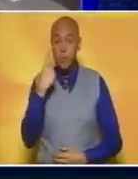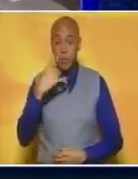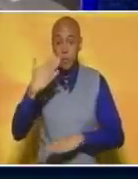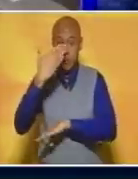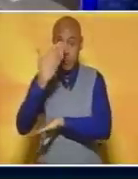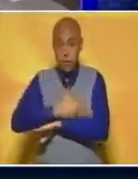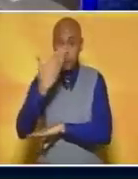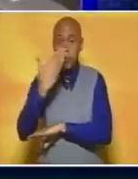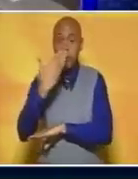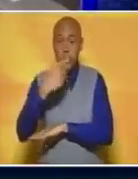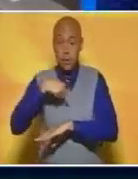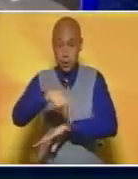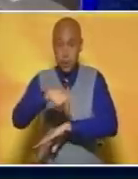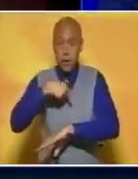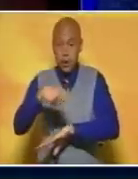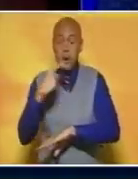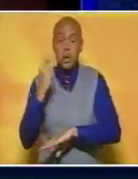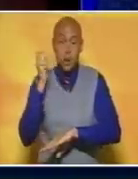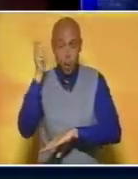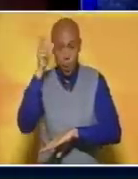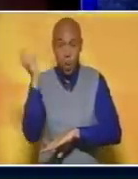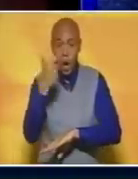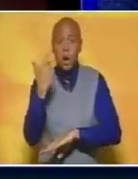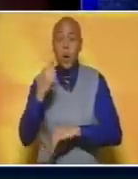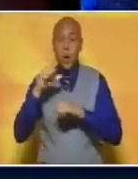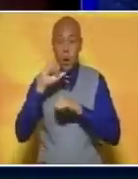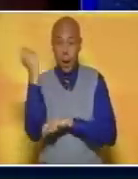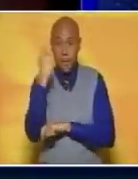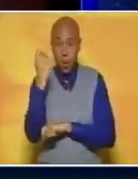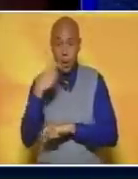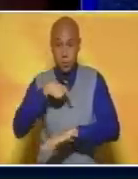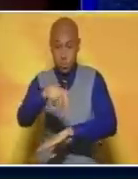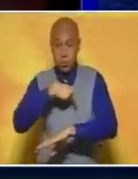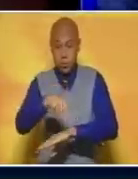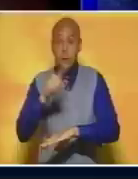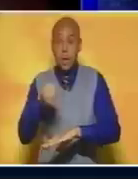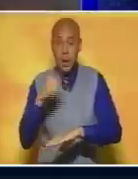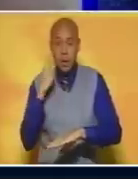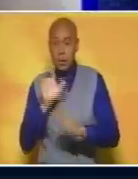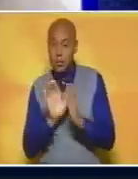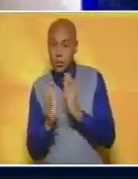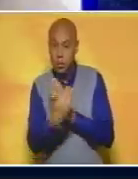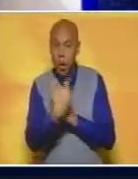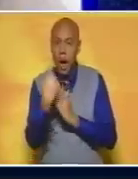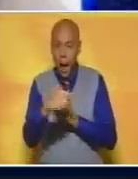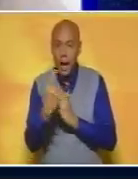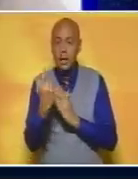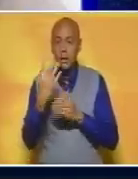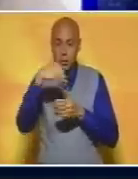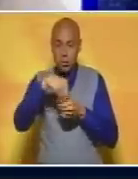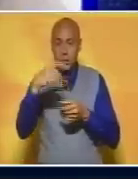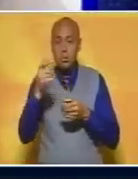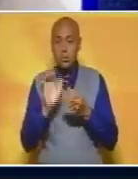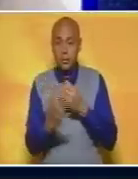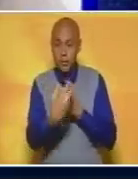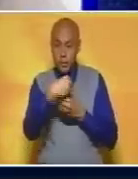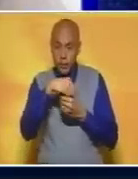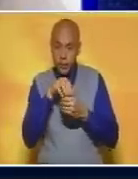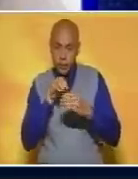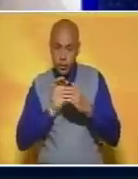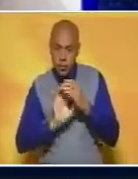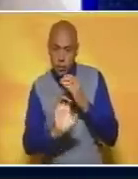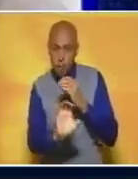Guayabal, en frontera de Guárico con Apure. También detalló que este cargamento estaba oculto en un compartimiento de doble